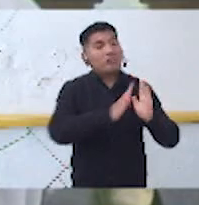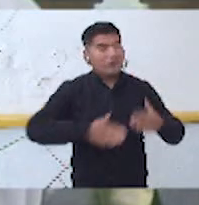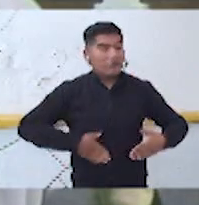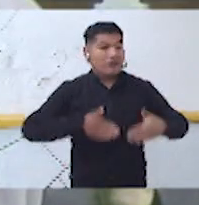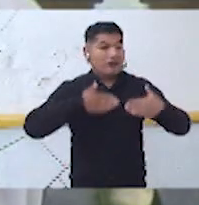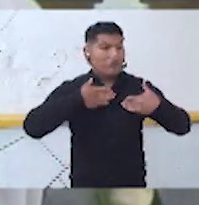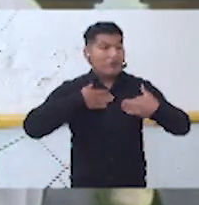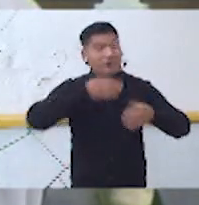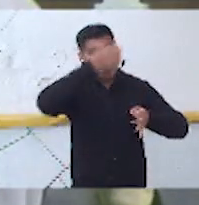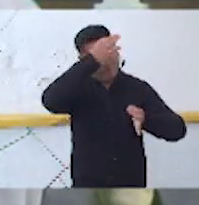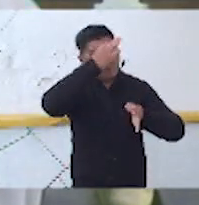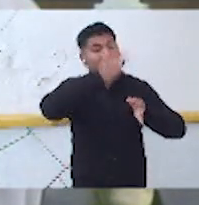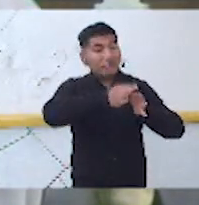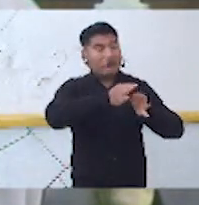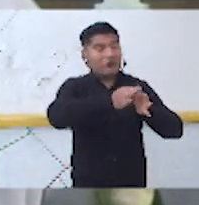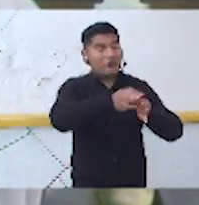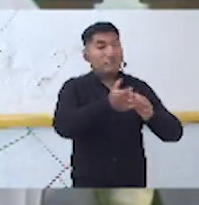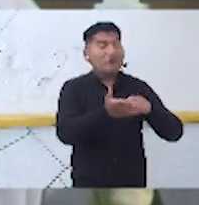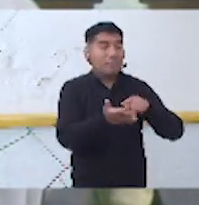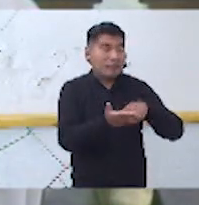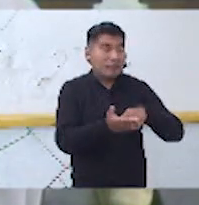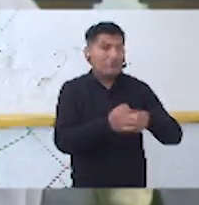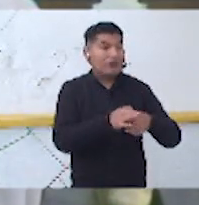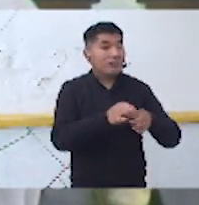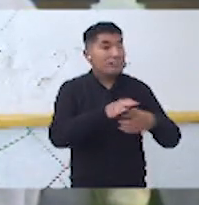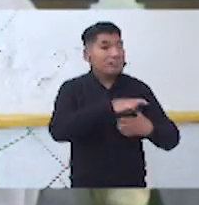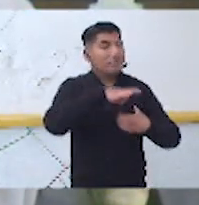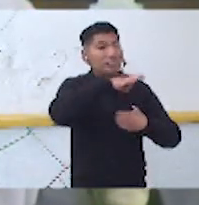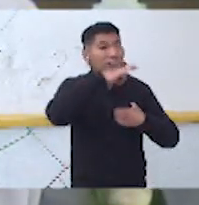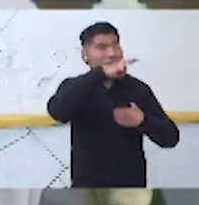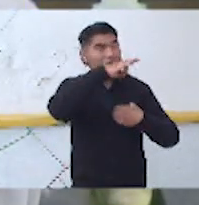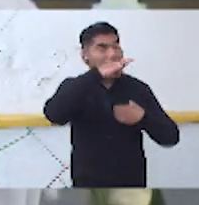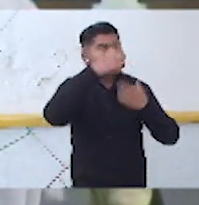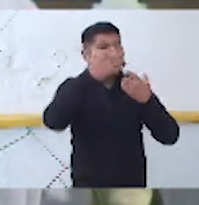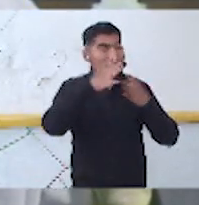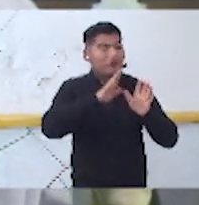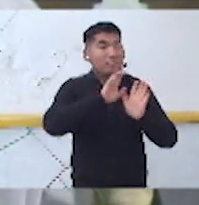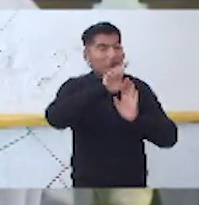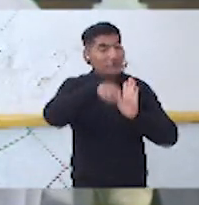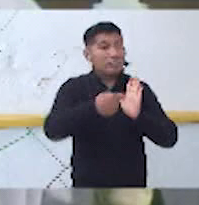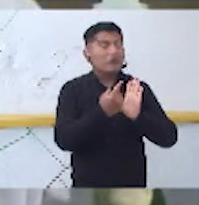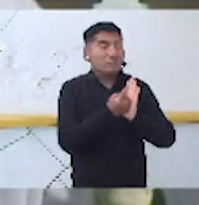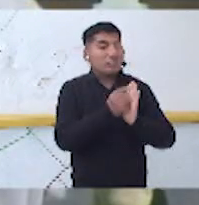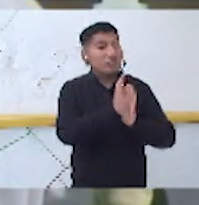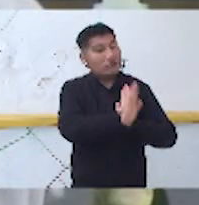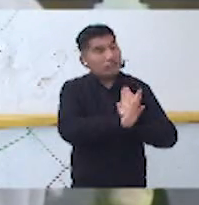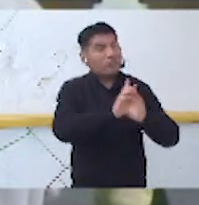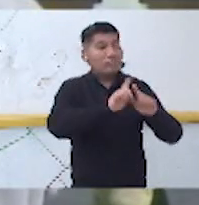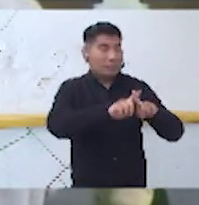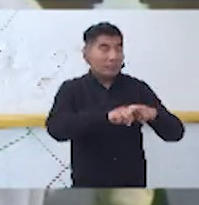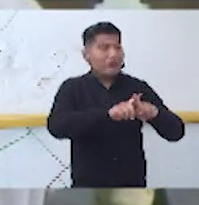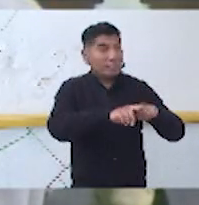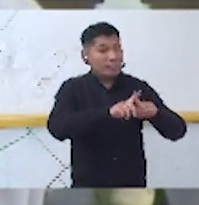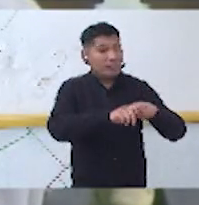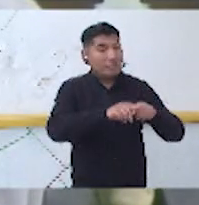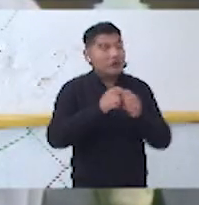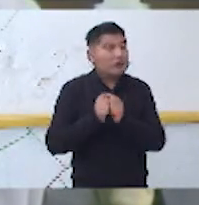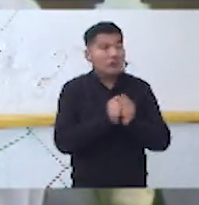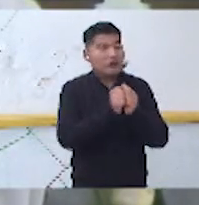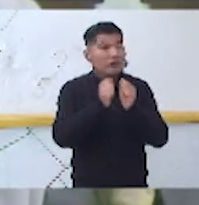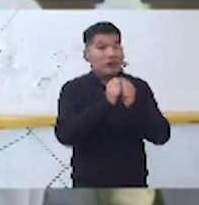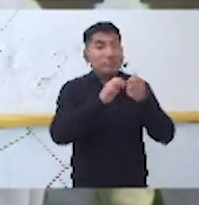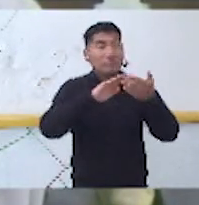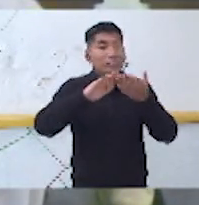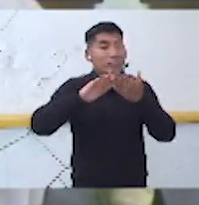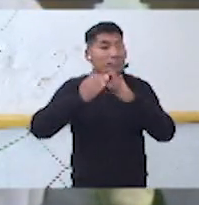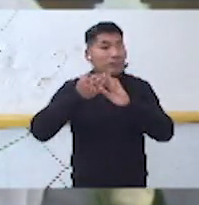y, fieles a este espíritu, celebrar la liturgia de las horas según su condición, junto con el pueblo